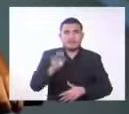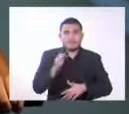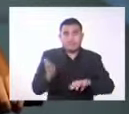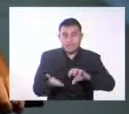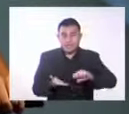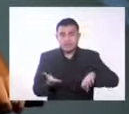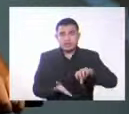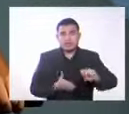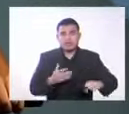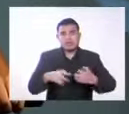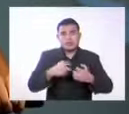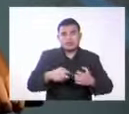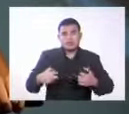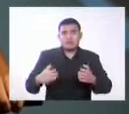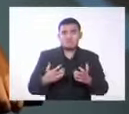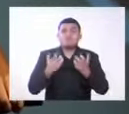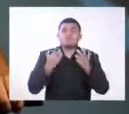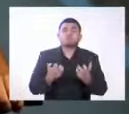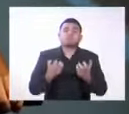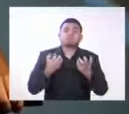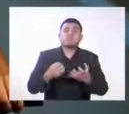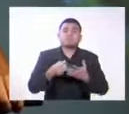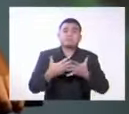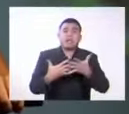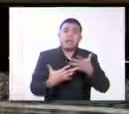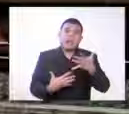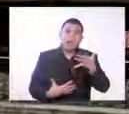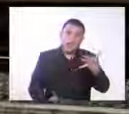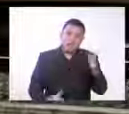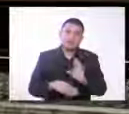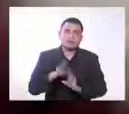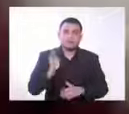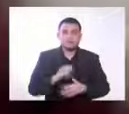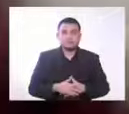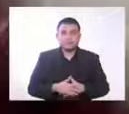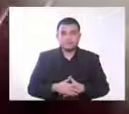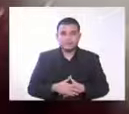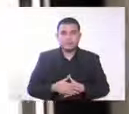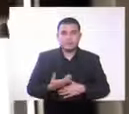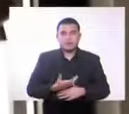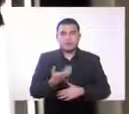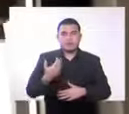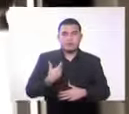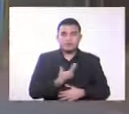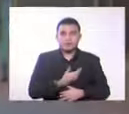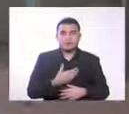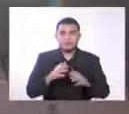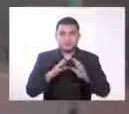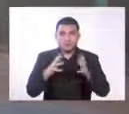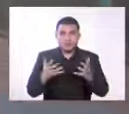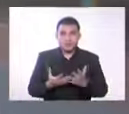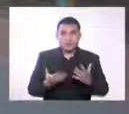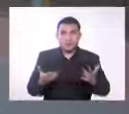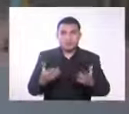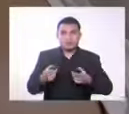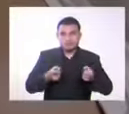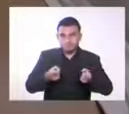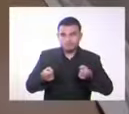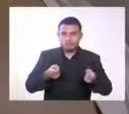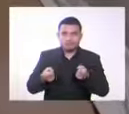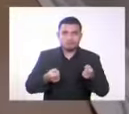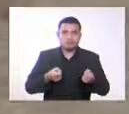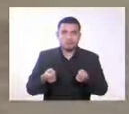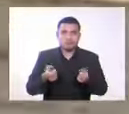productos y mucho, pero mucho más. Casi todo nuestro mundo es movido directa o indirectamente